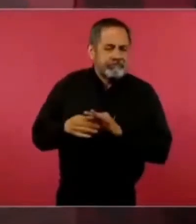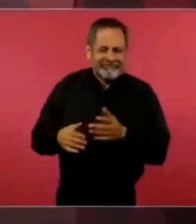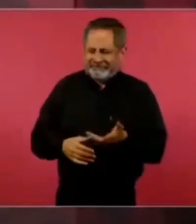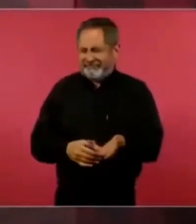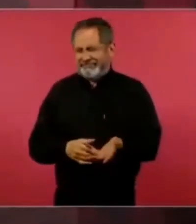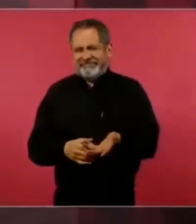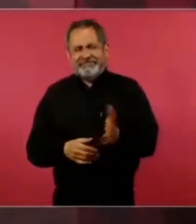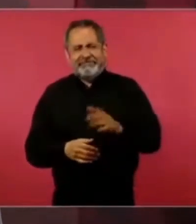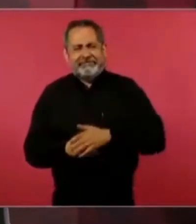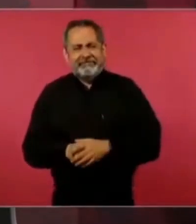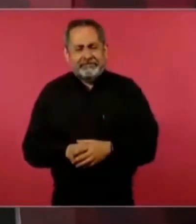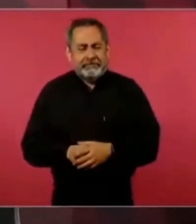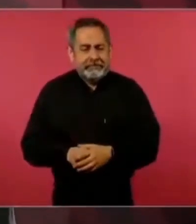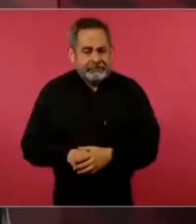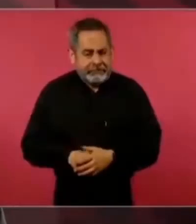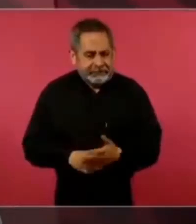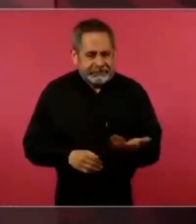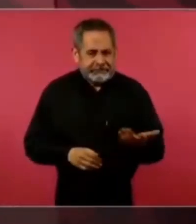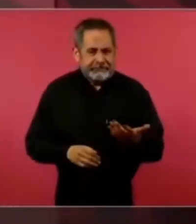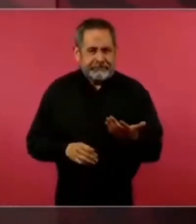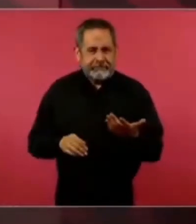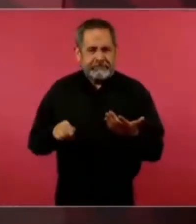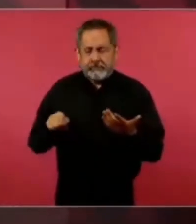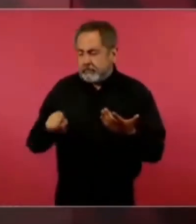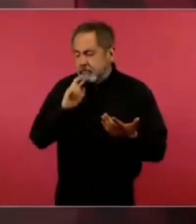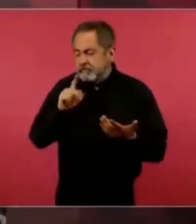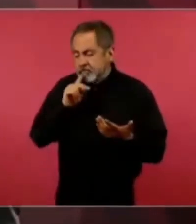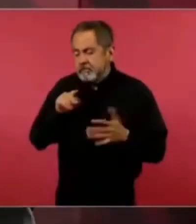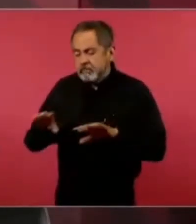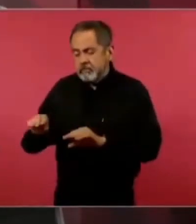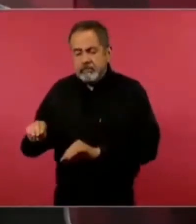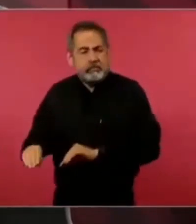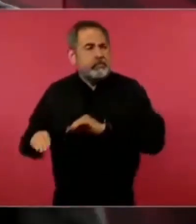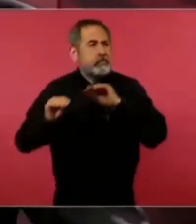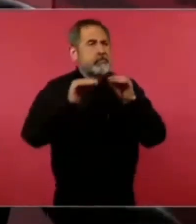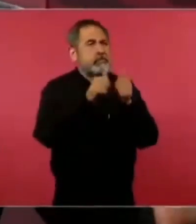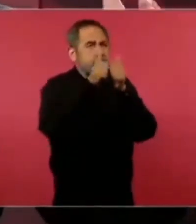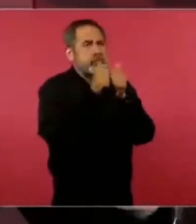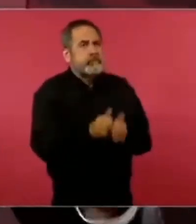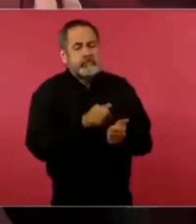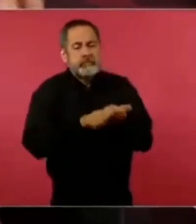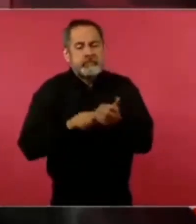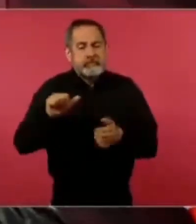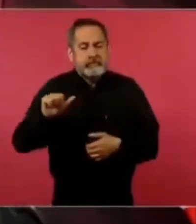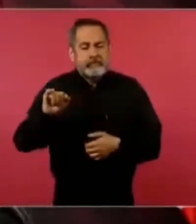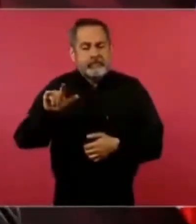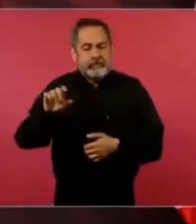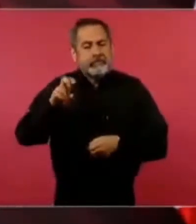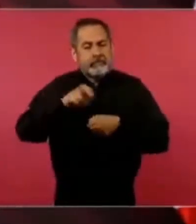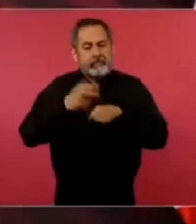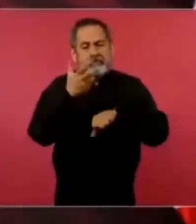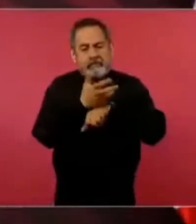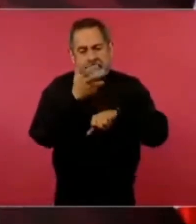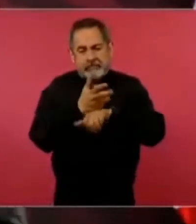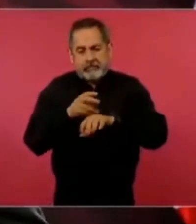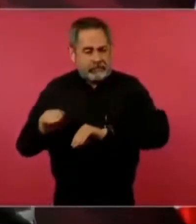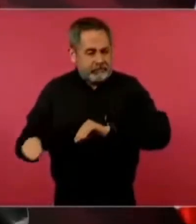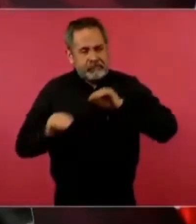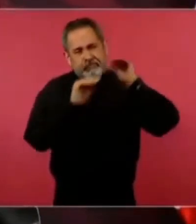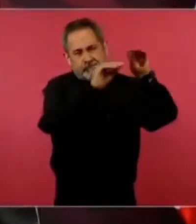para justificar el por qué lo asilaban. Estoy hablando del proceso.